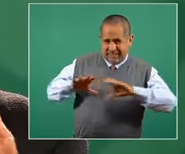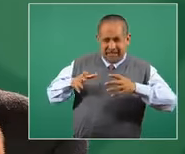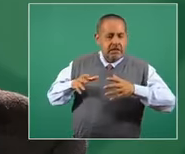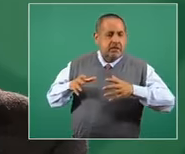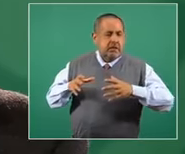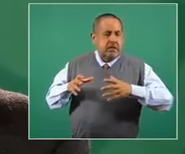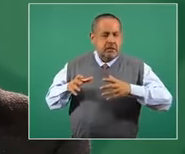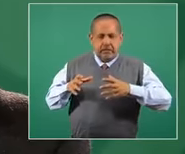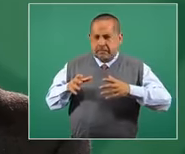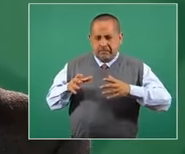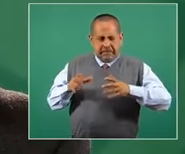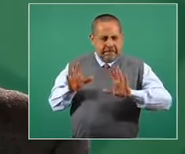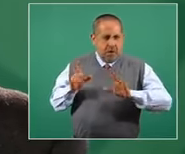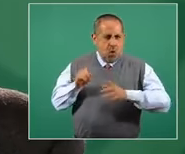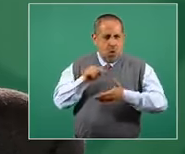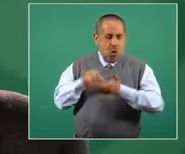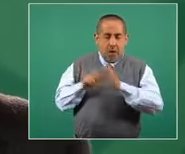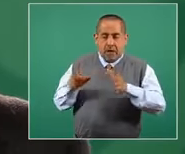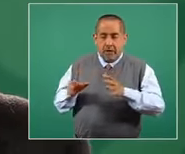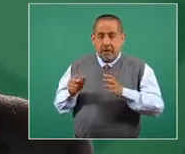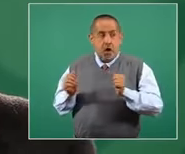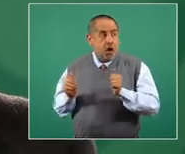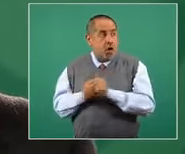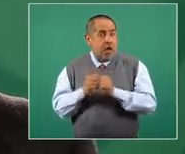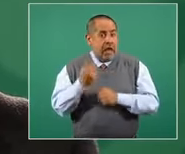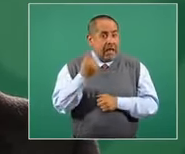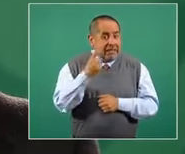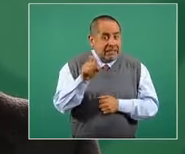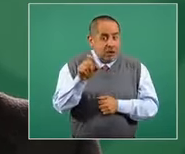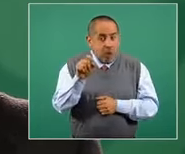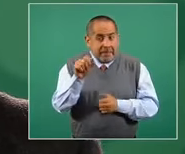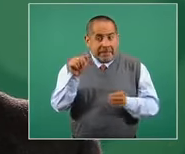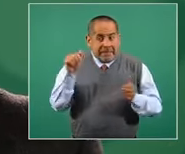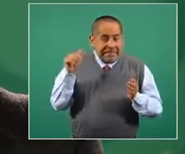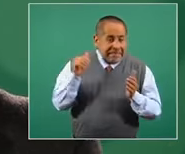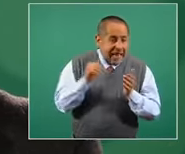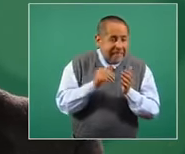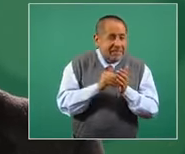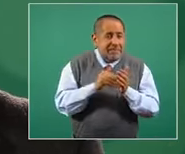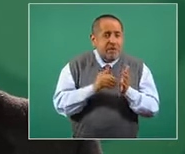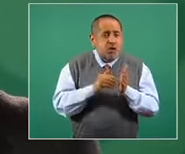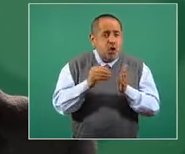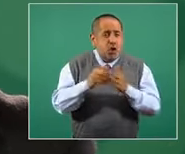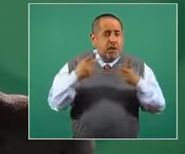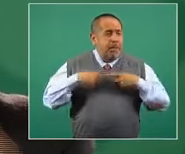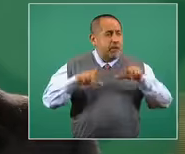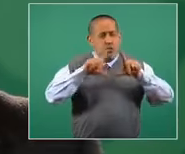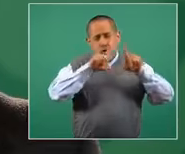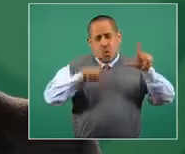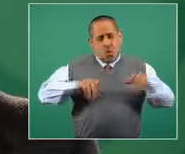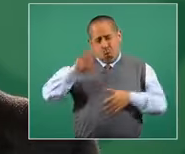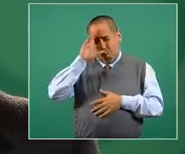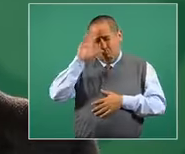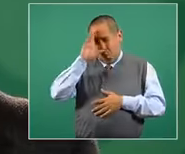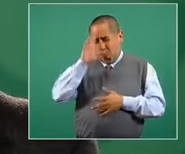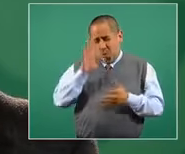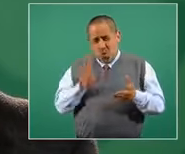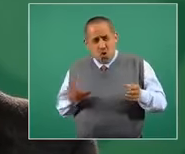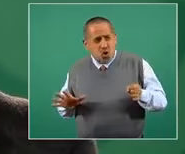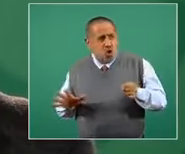relativamente limitada con 126 millones de personas, que es totalmente toda la